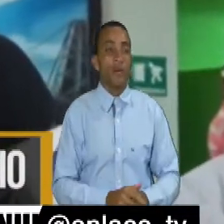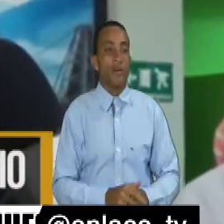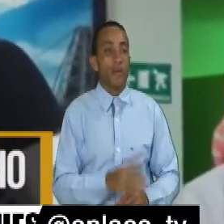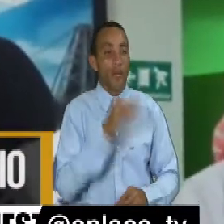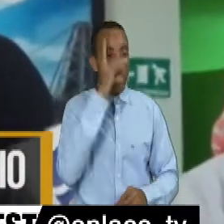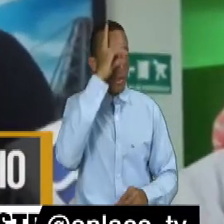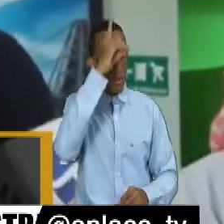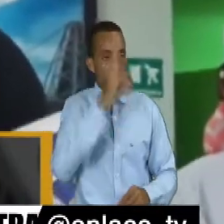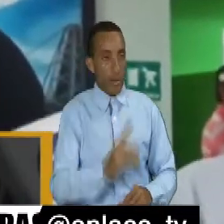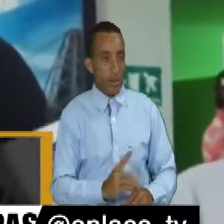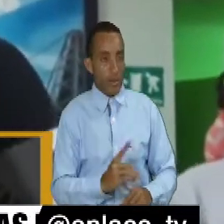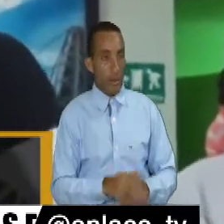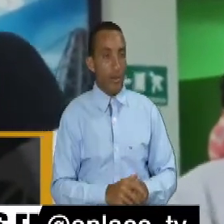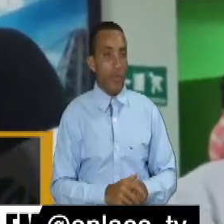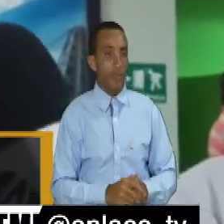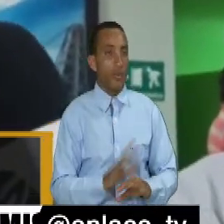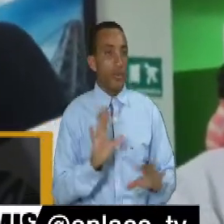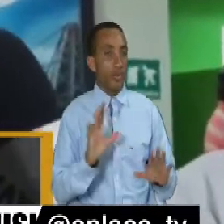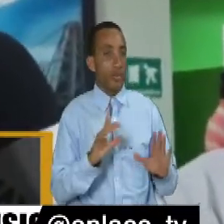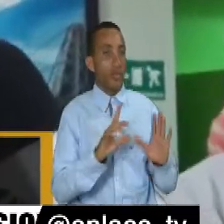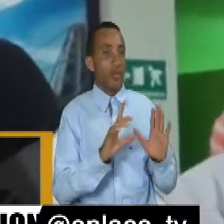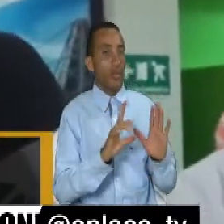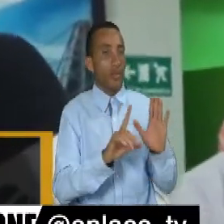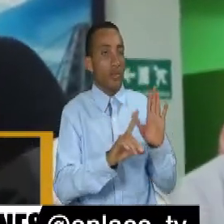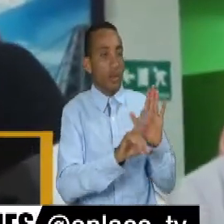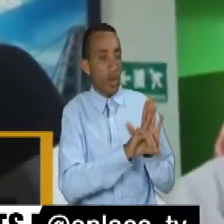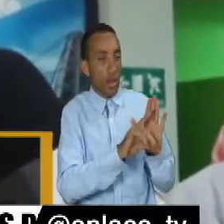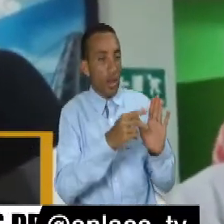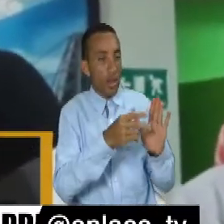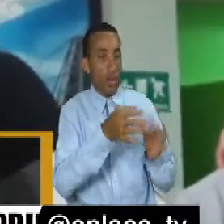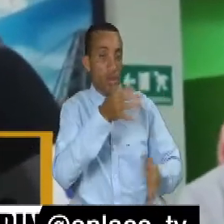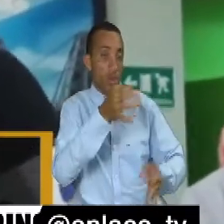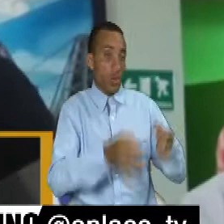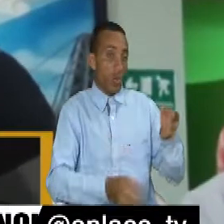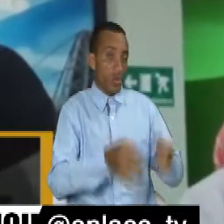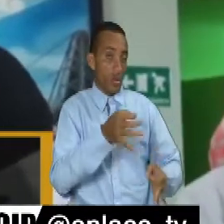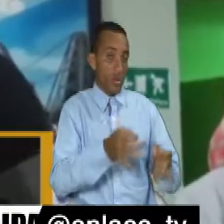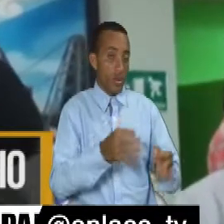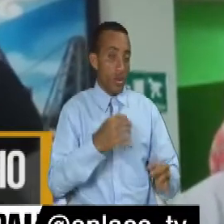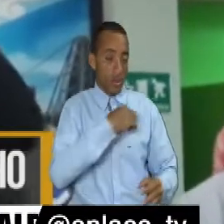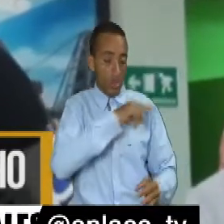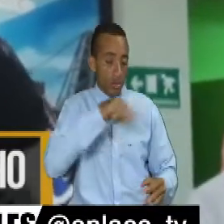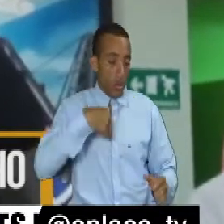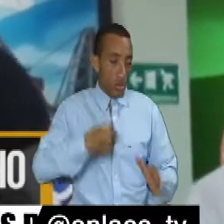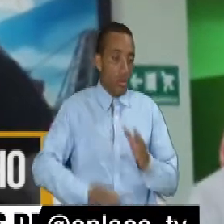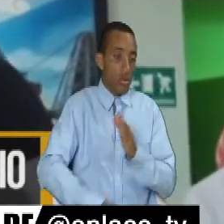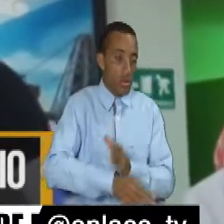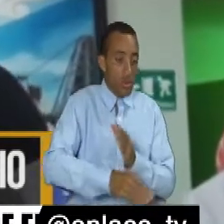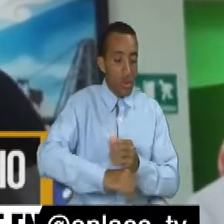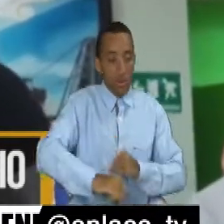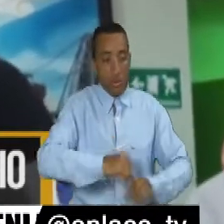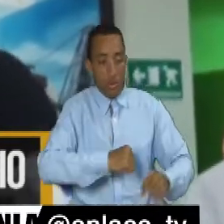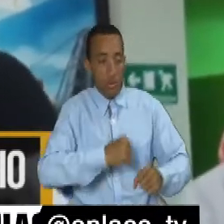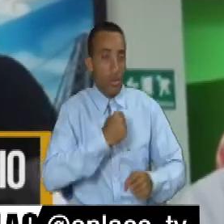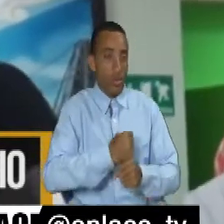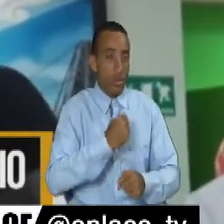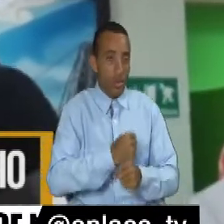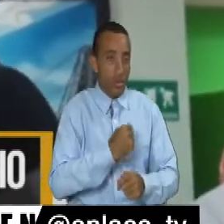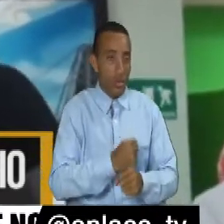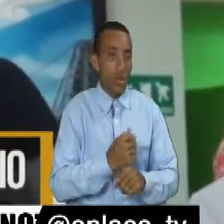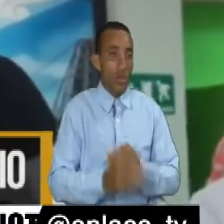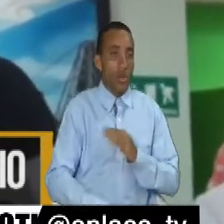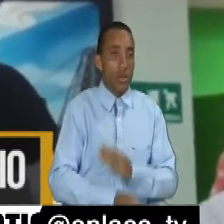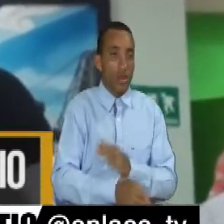tome nuestra justicia, nosotros seguimos trabajando, seguimos manejando